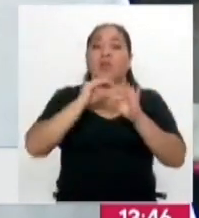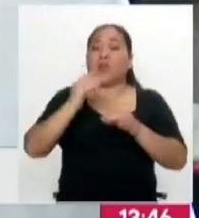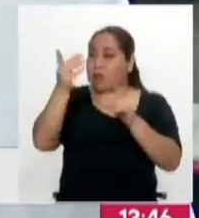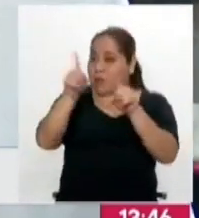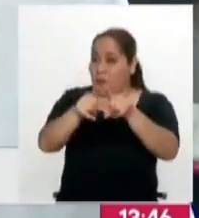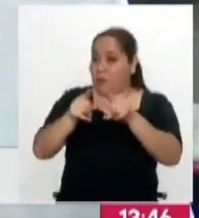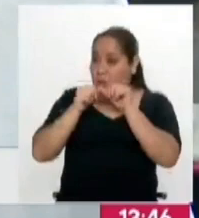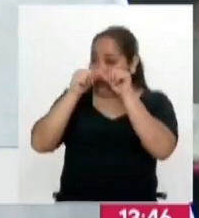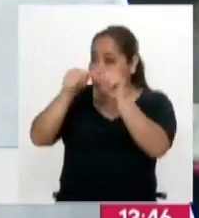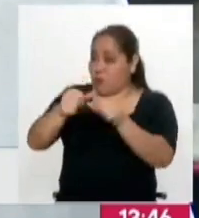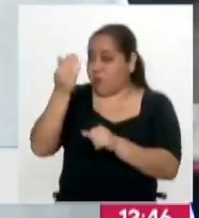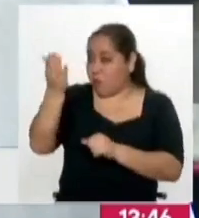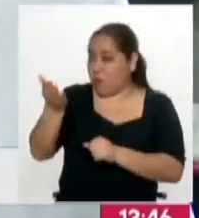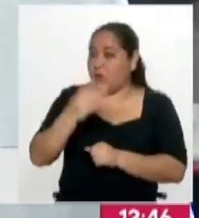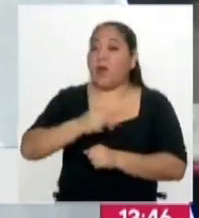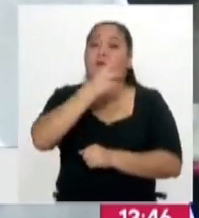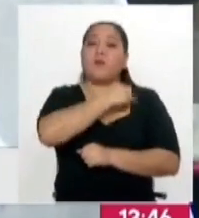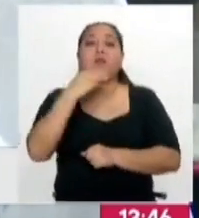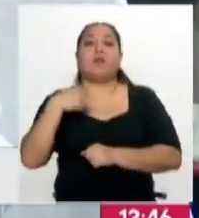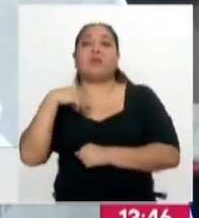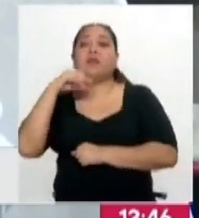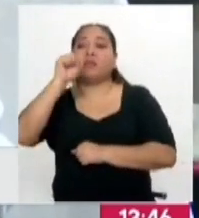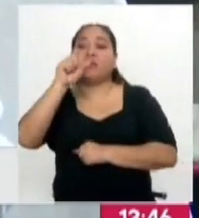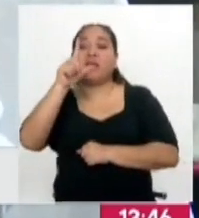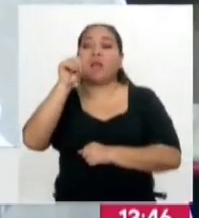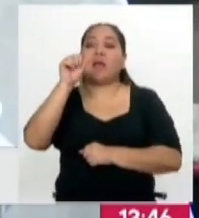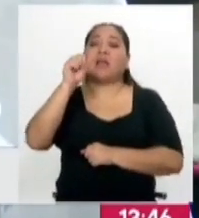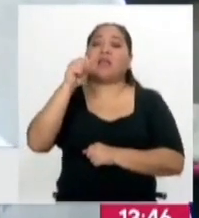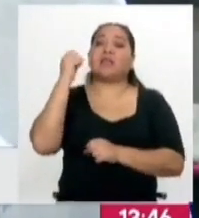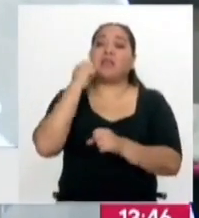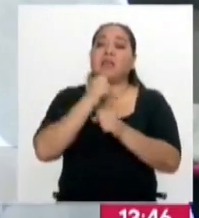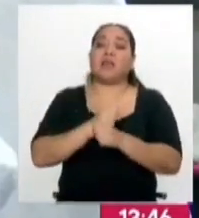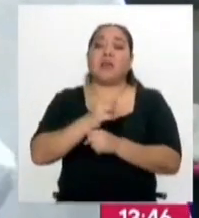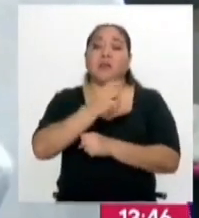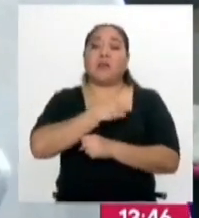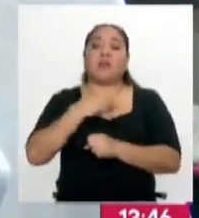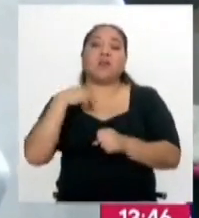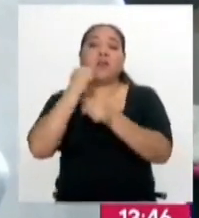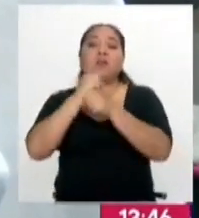lo va a continuar así el ministro Alejandro Salas en la cartera de Trabajo y Promoción del Empleo.